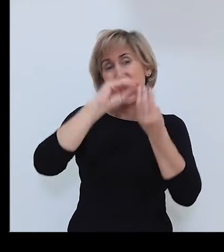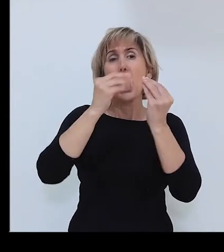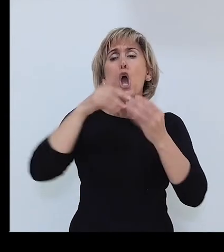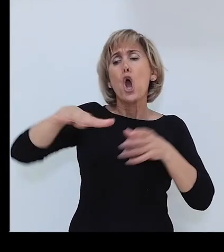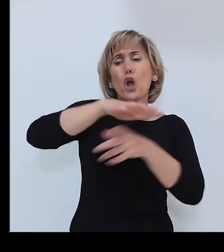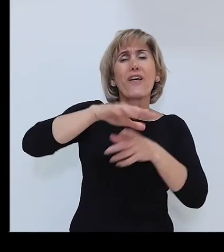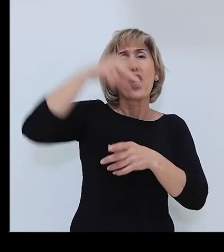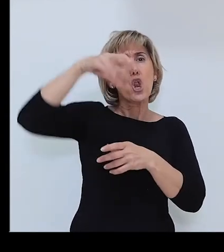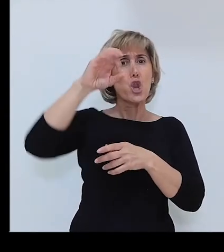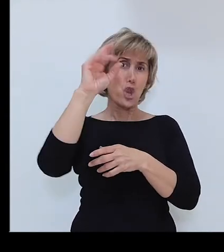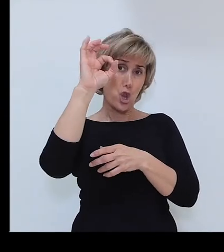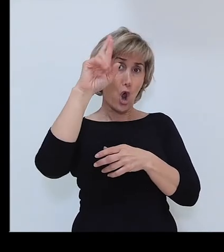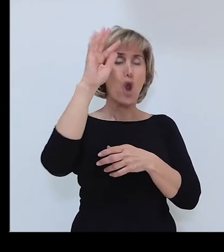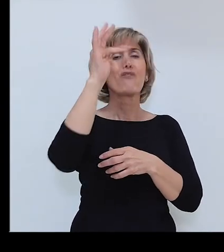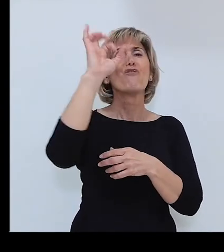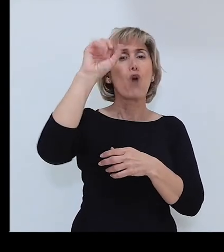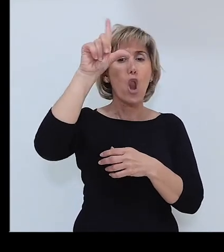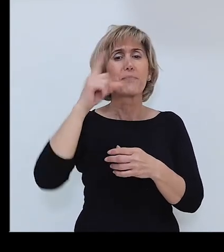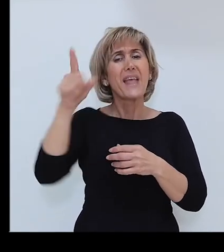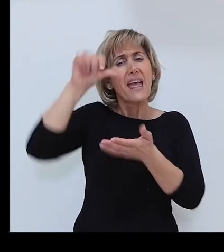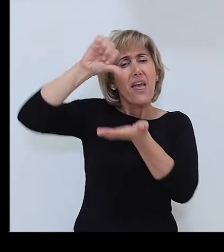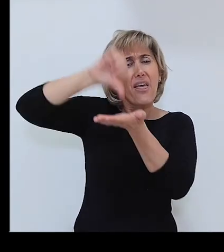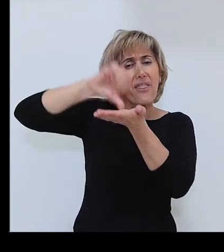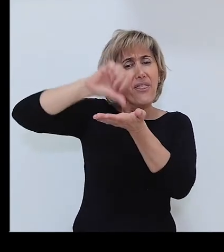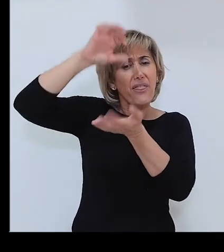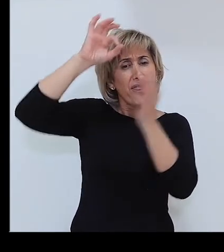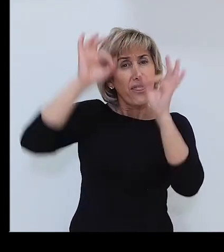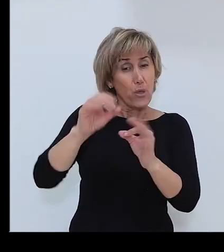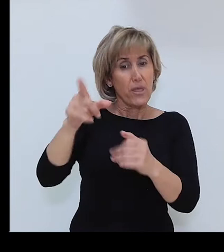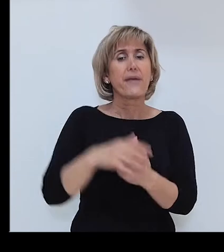otra forma, del condado de Norfolk, porque era una ciudad